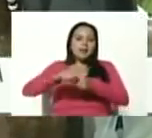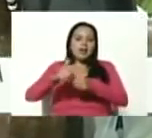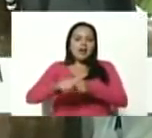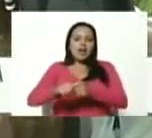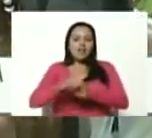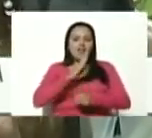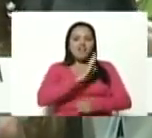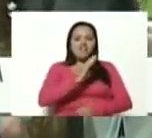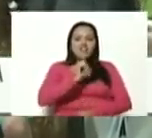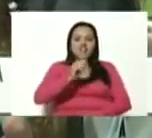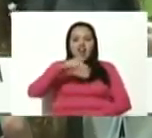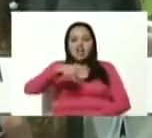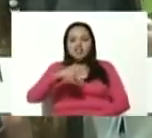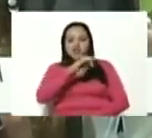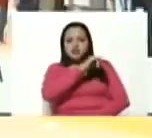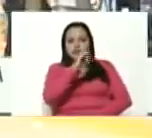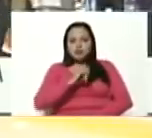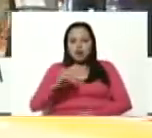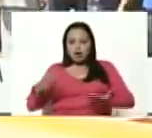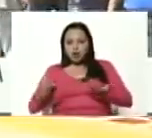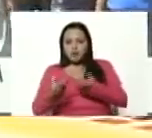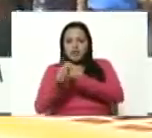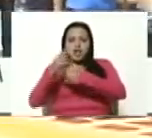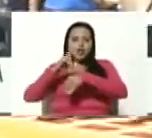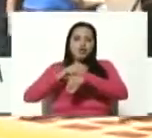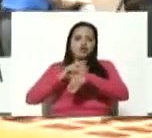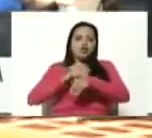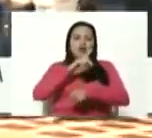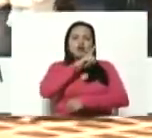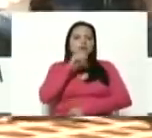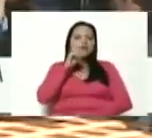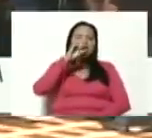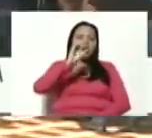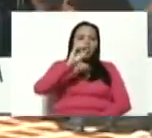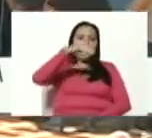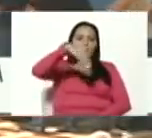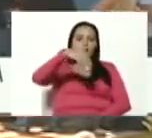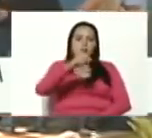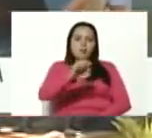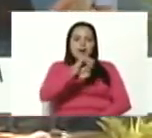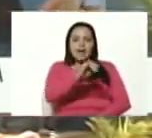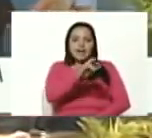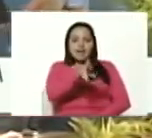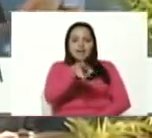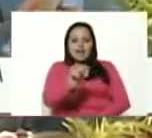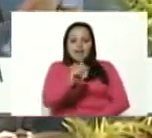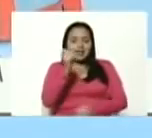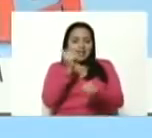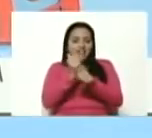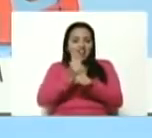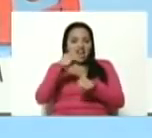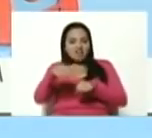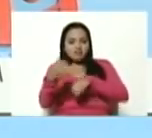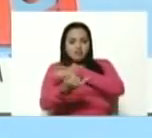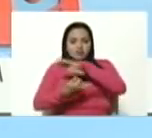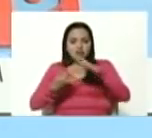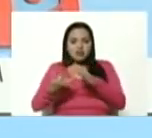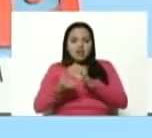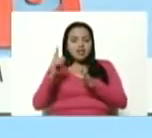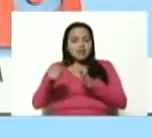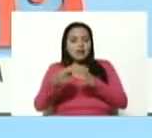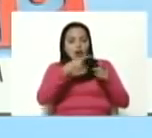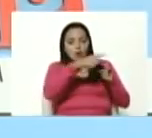Banzulia. Nos acompaña la doctora Omaira Prieto, personal de esta institución, y al mismo tiempo los y